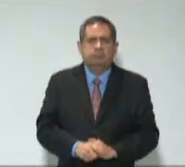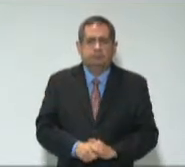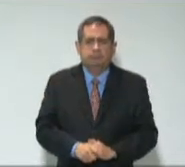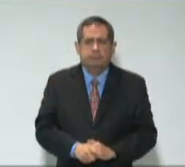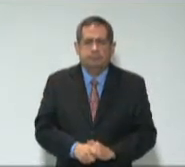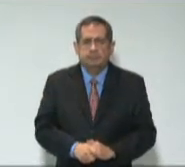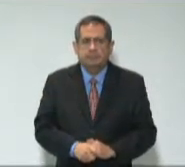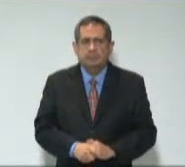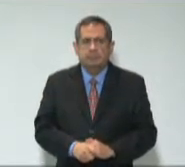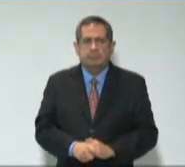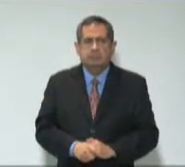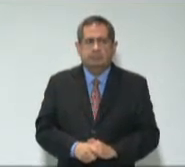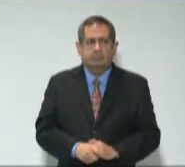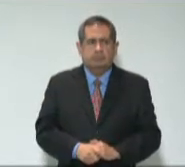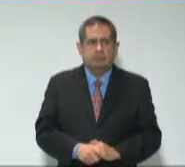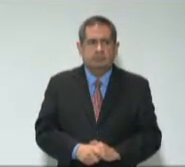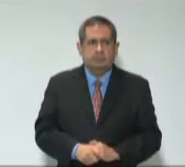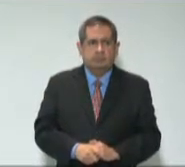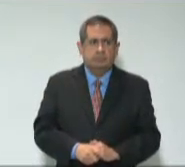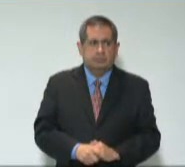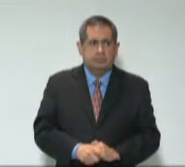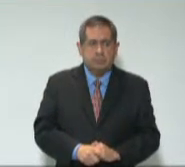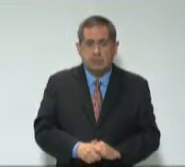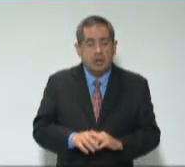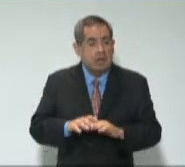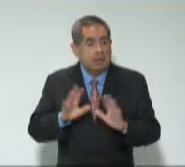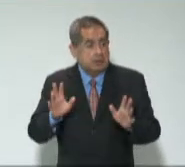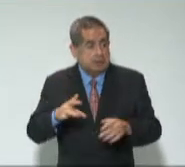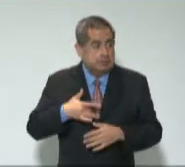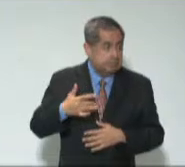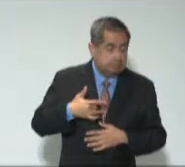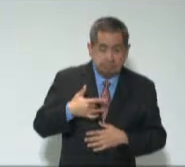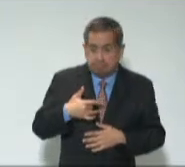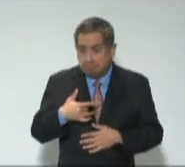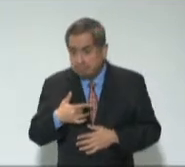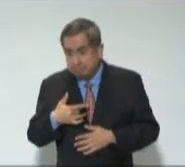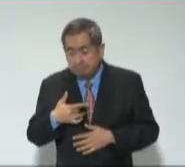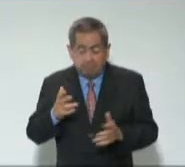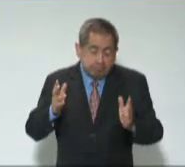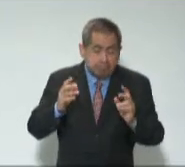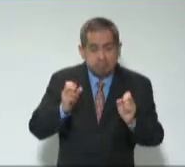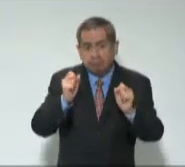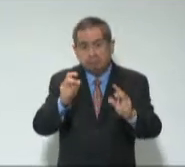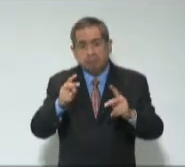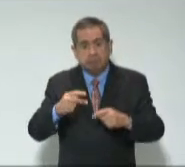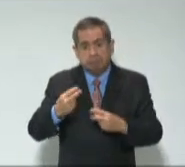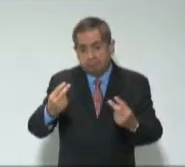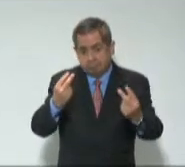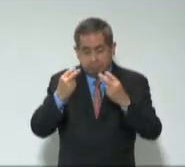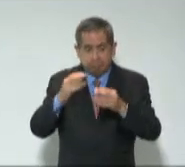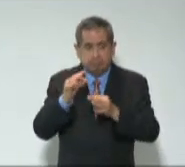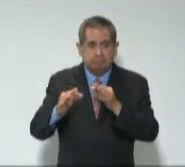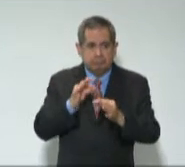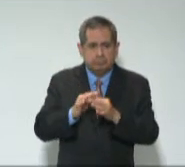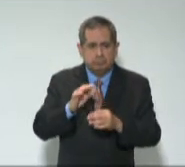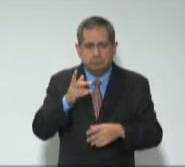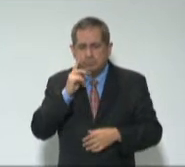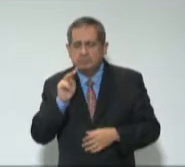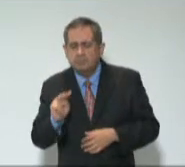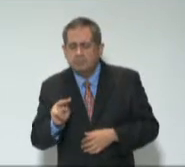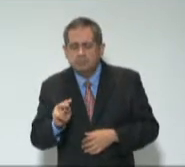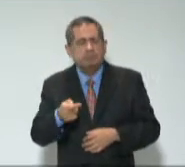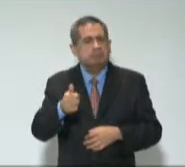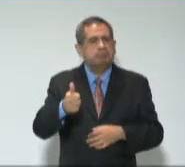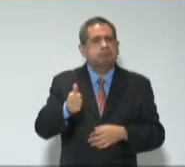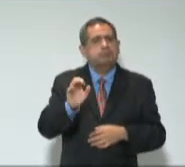presentación bueno asumo asumo asumo que la están asumo que le están Listo ya ya ya la puedo ver